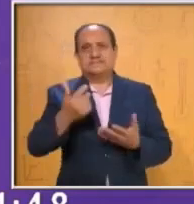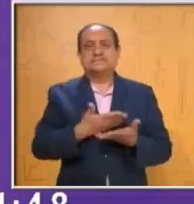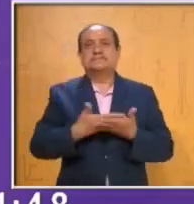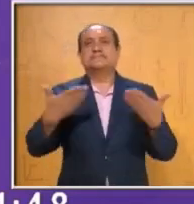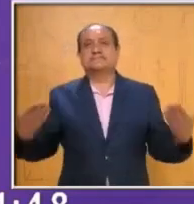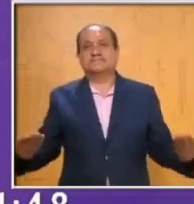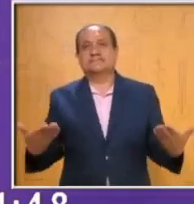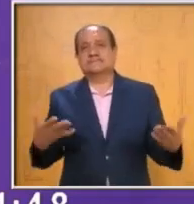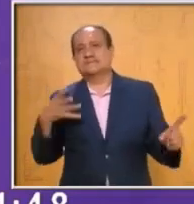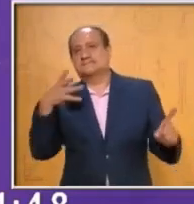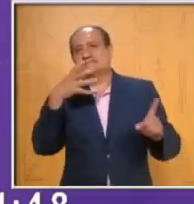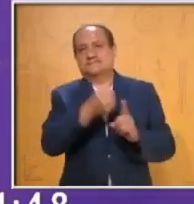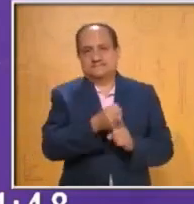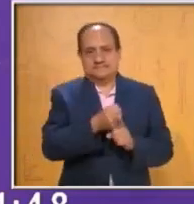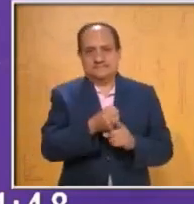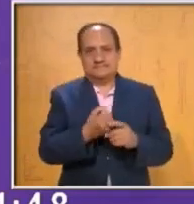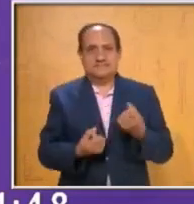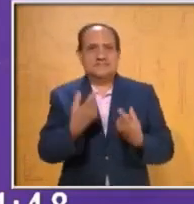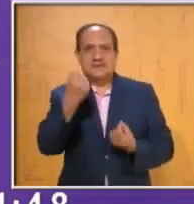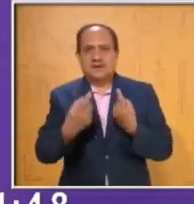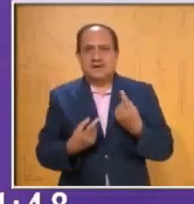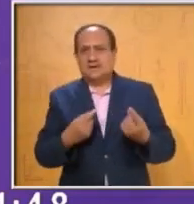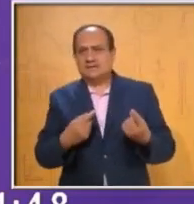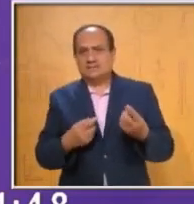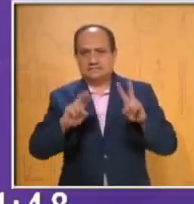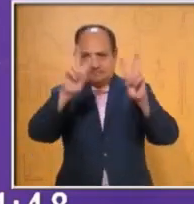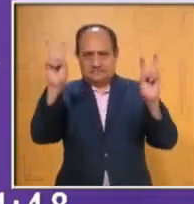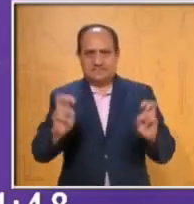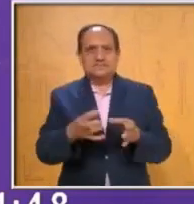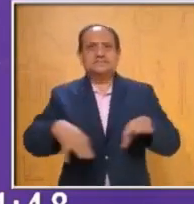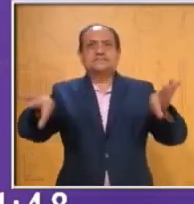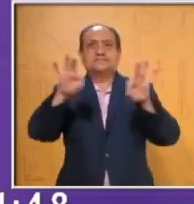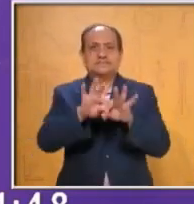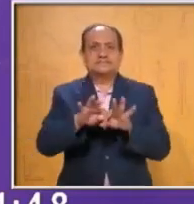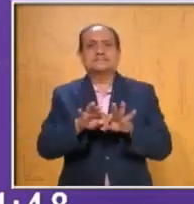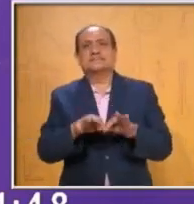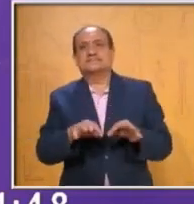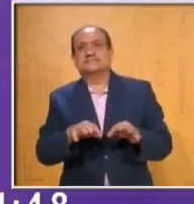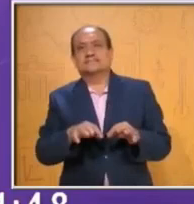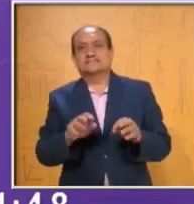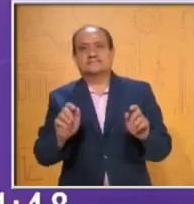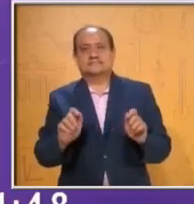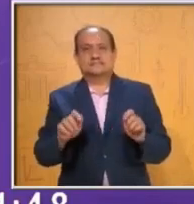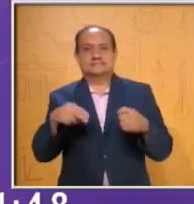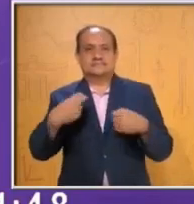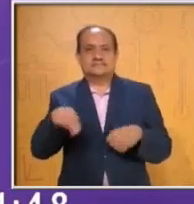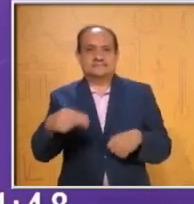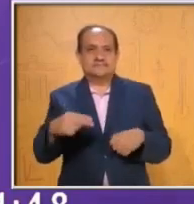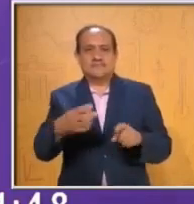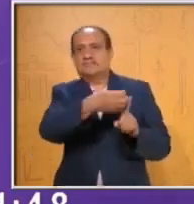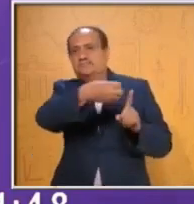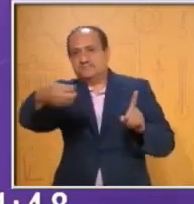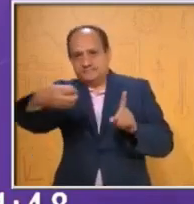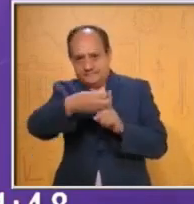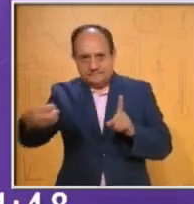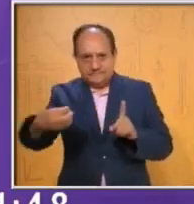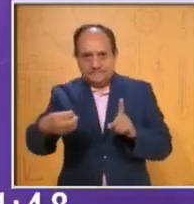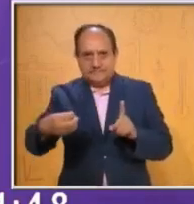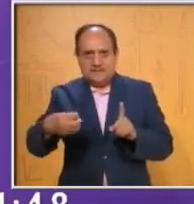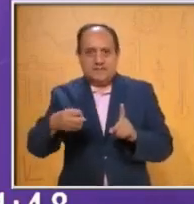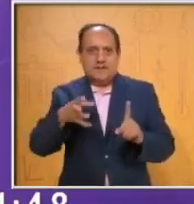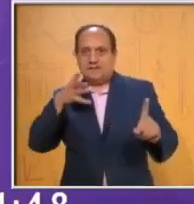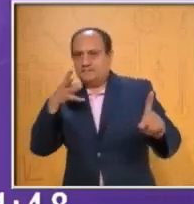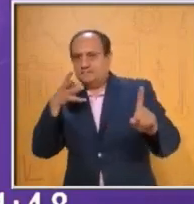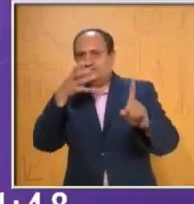a rescatar algún contenido muy importante que se llama la organización para la toma